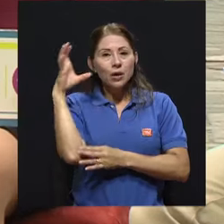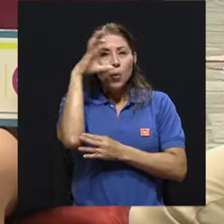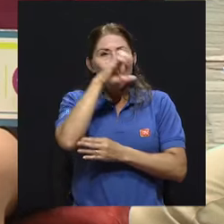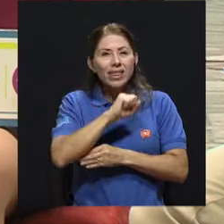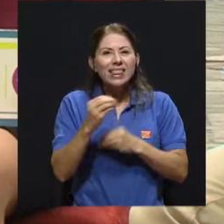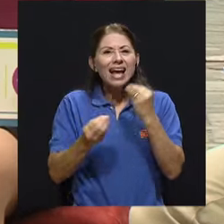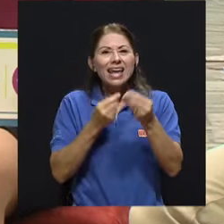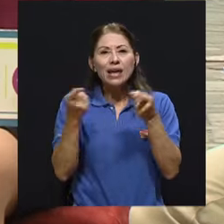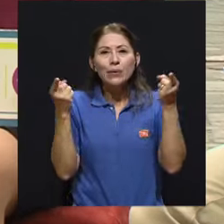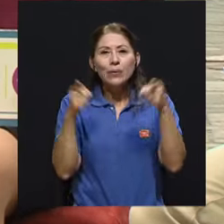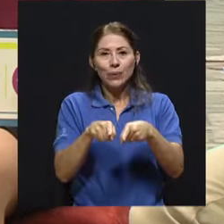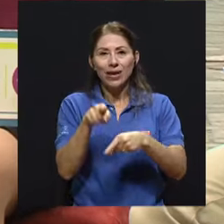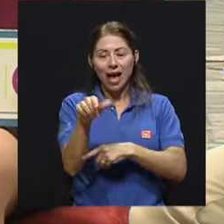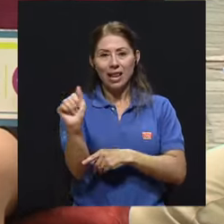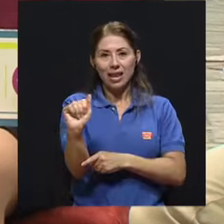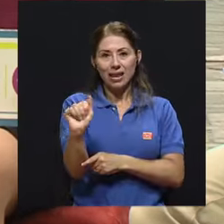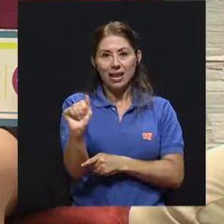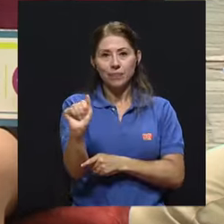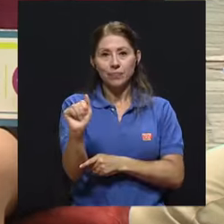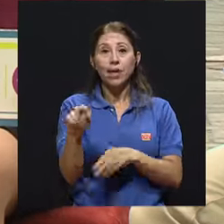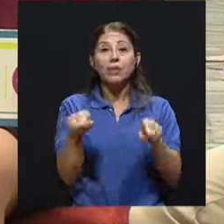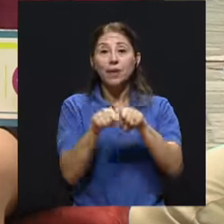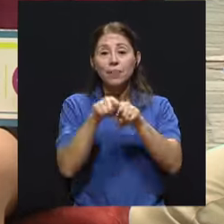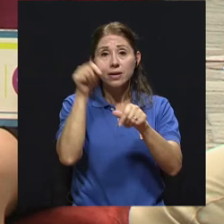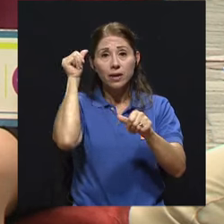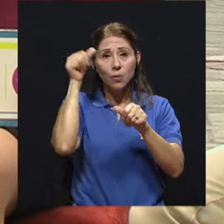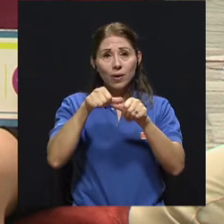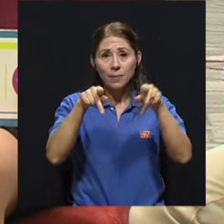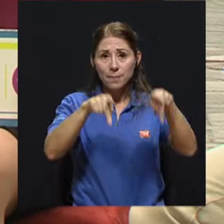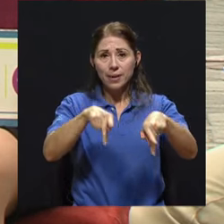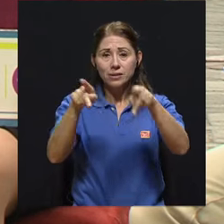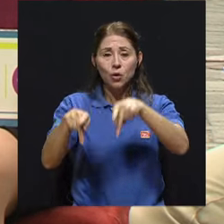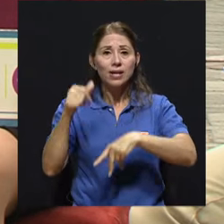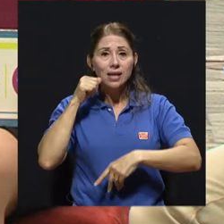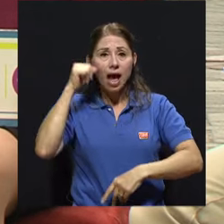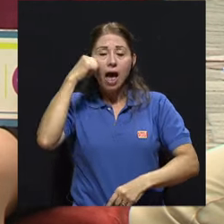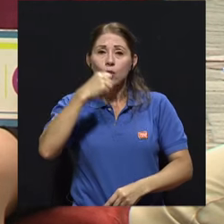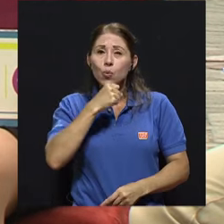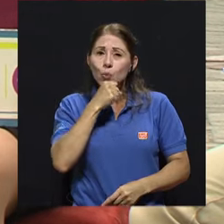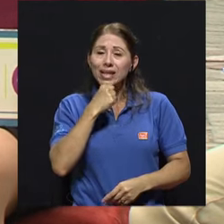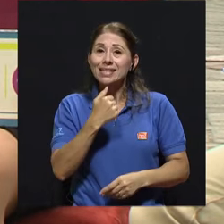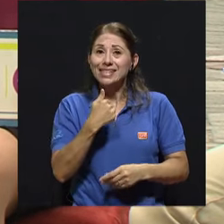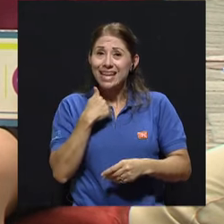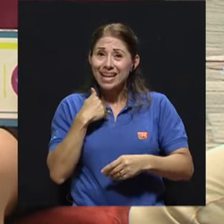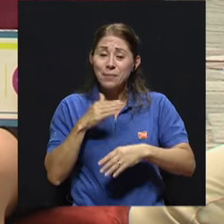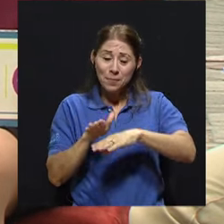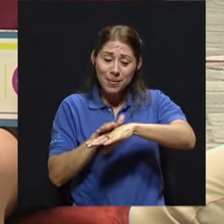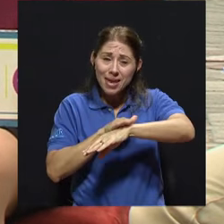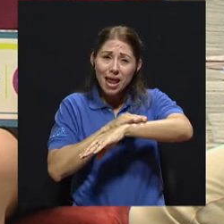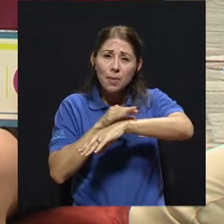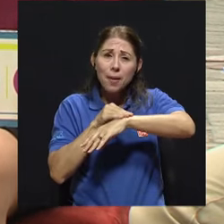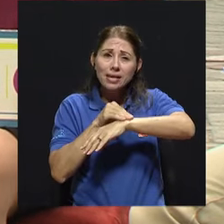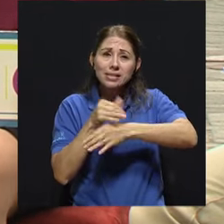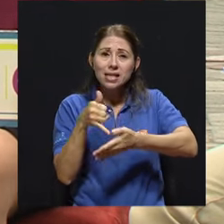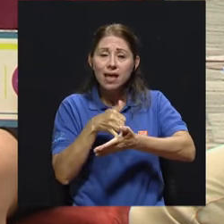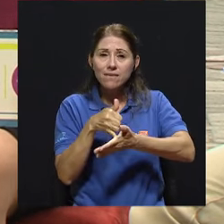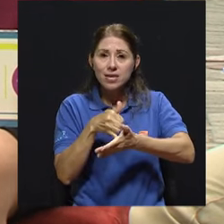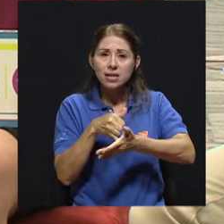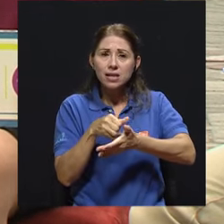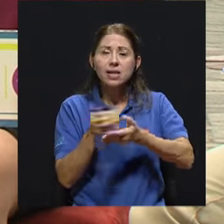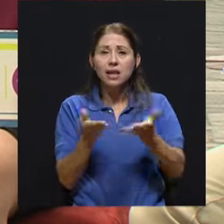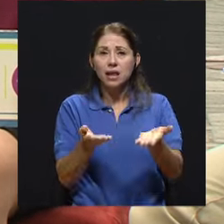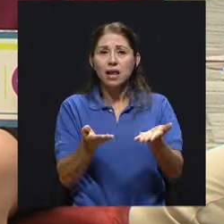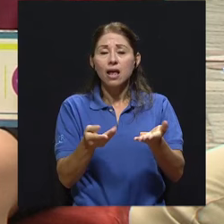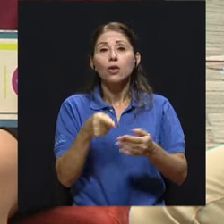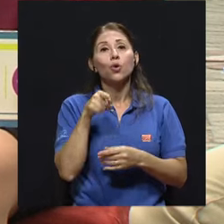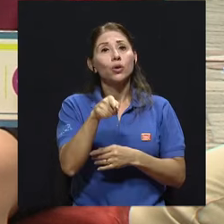En los adultos, recuerde que les decía que tienen una piel más frágil, más débil, en donde